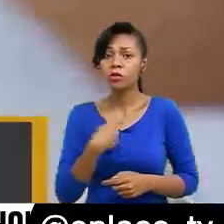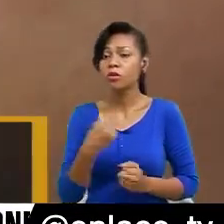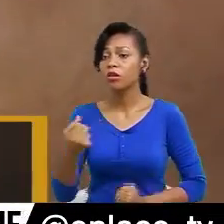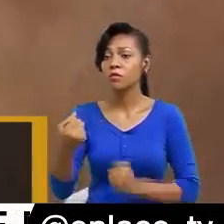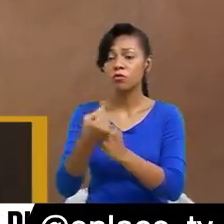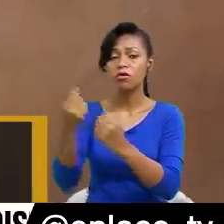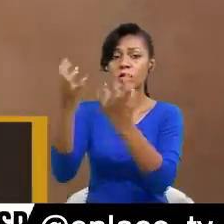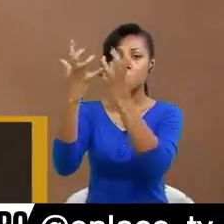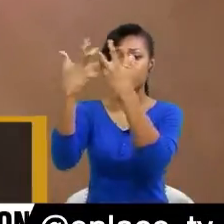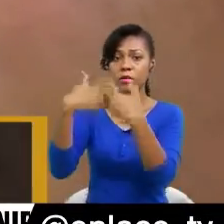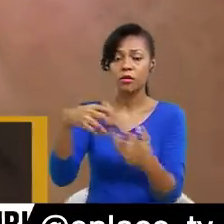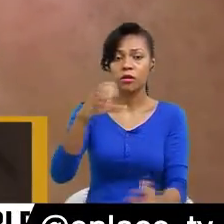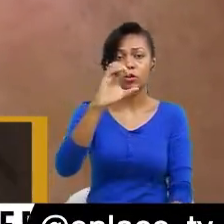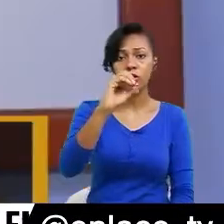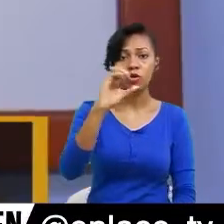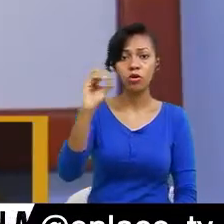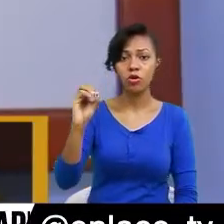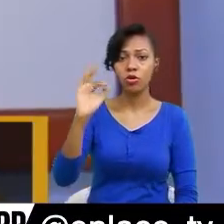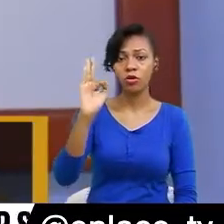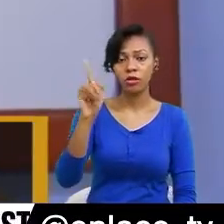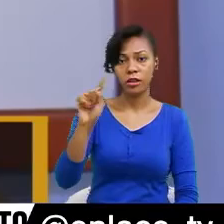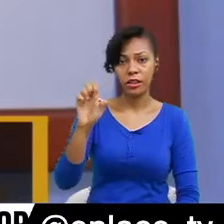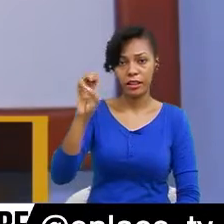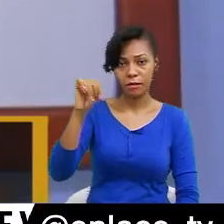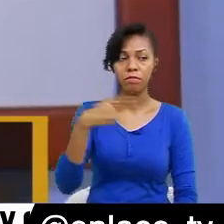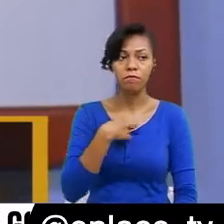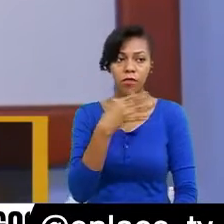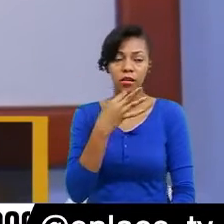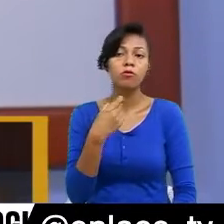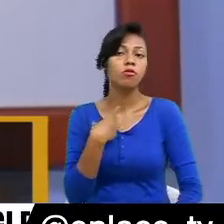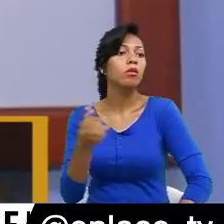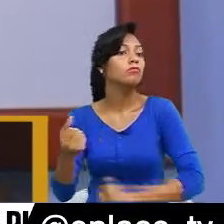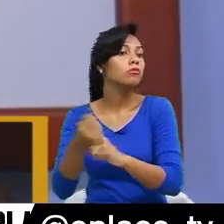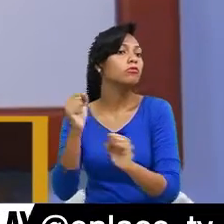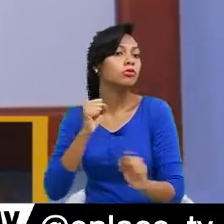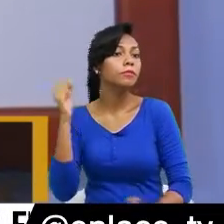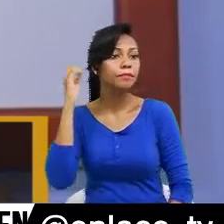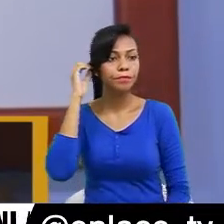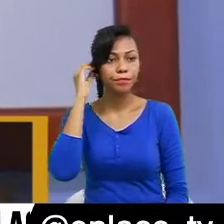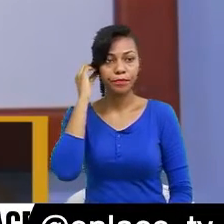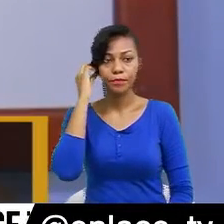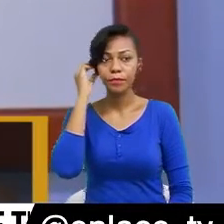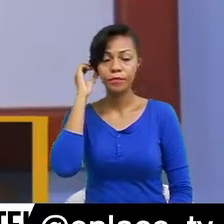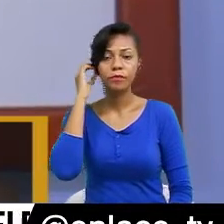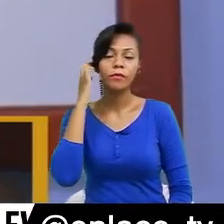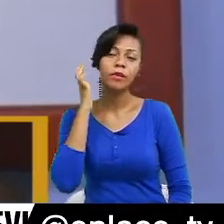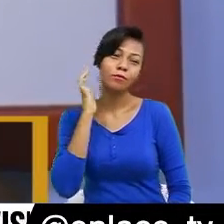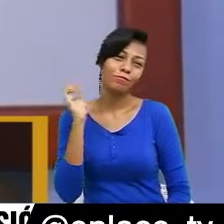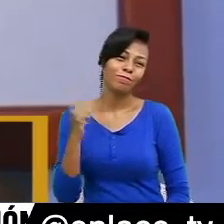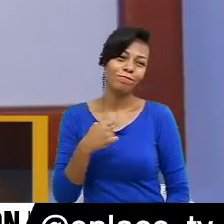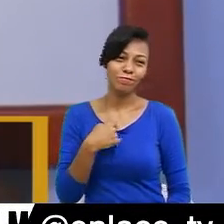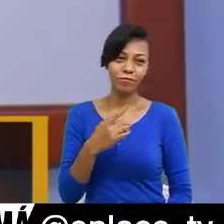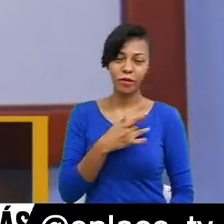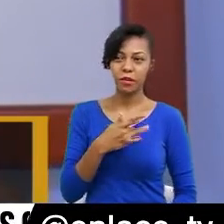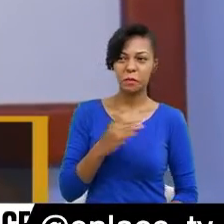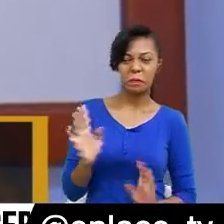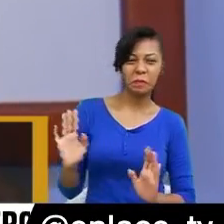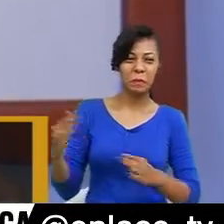que se quedara con el respectivo contrato. Como nosotros hemos tenido unas situaciones, unas diferencias, unas pequeñas diferencias con